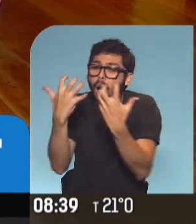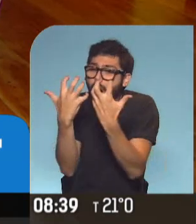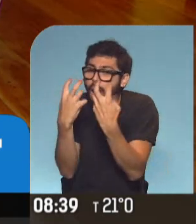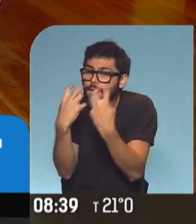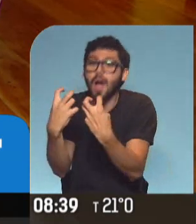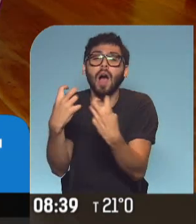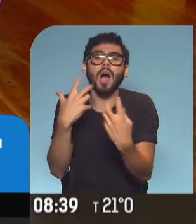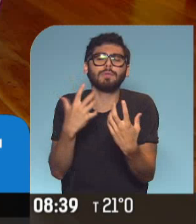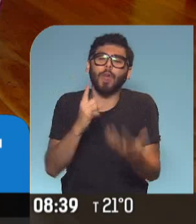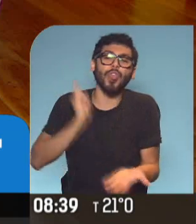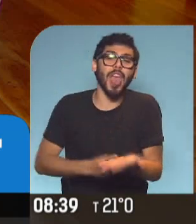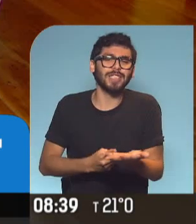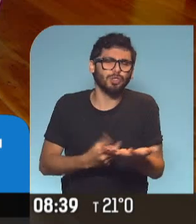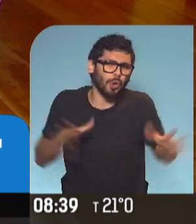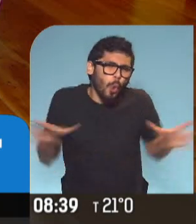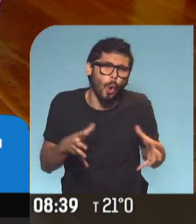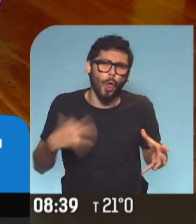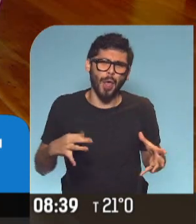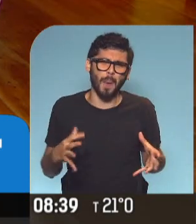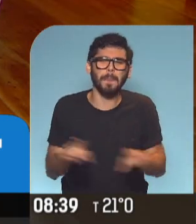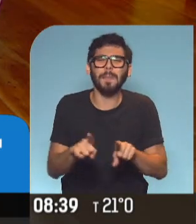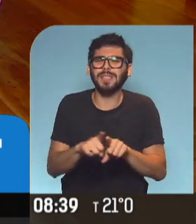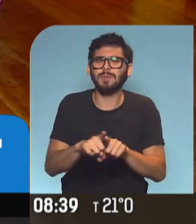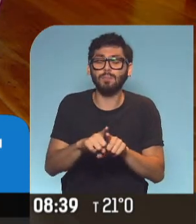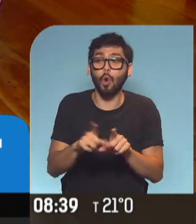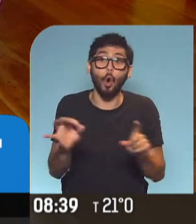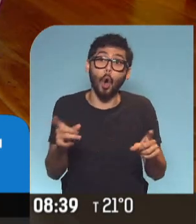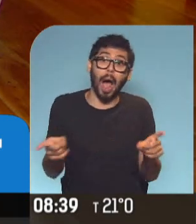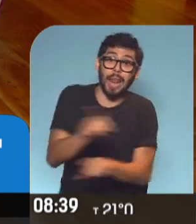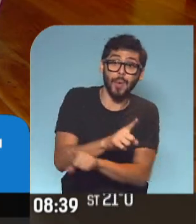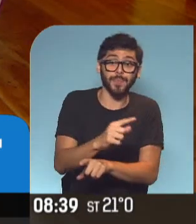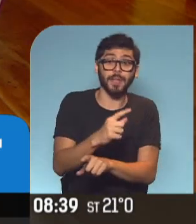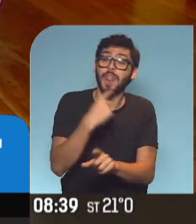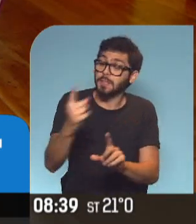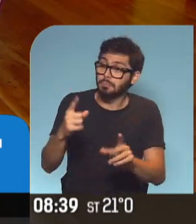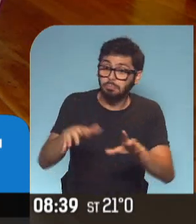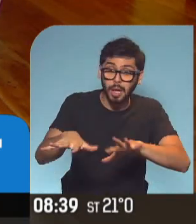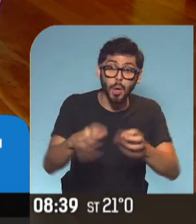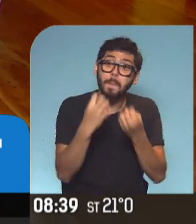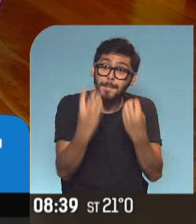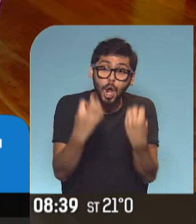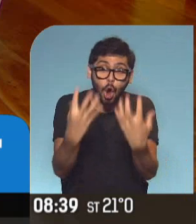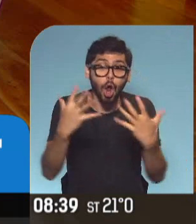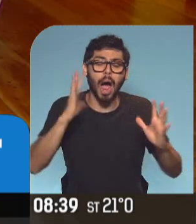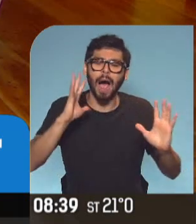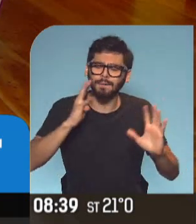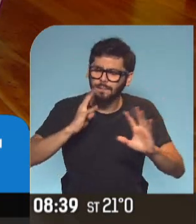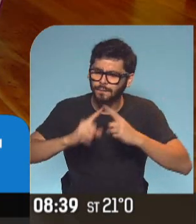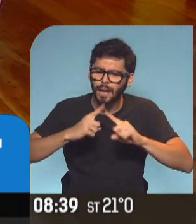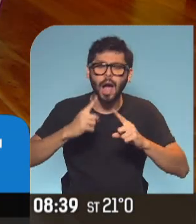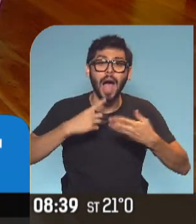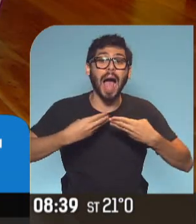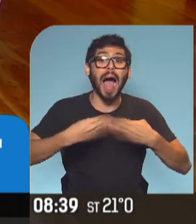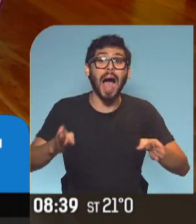otra como tampoco enlaces a la situación contraria no si vos decidís abrir porque sentís que la situación de tener controlada entonces va a ser privilegiar el manejo económico